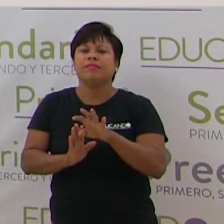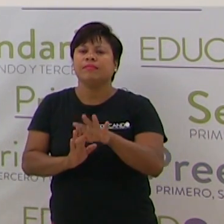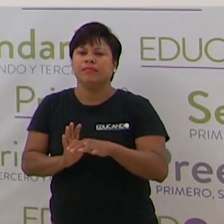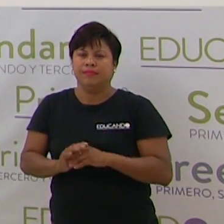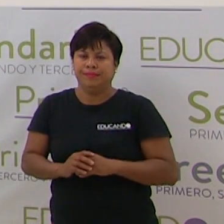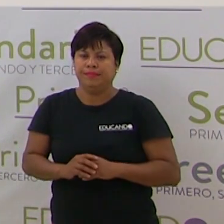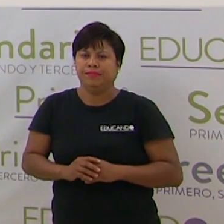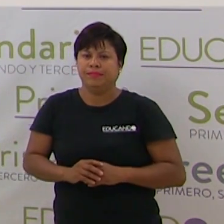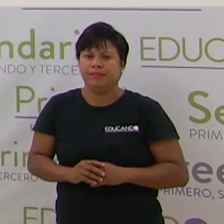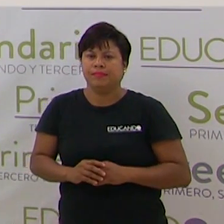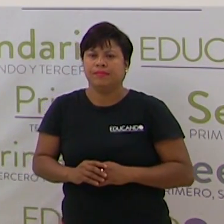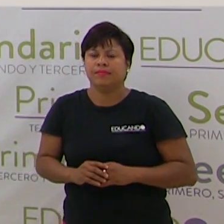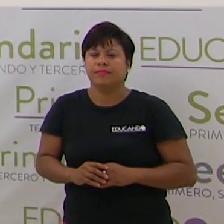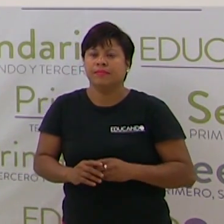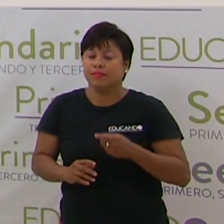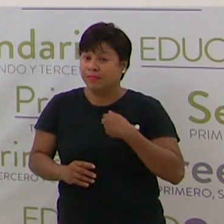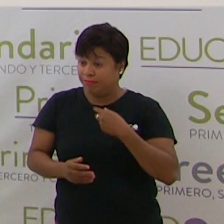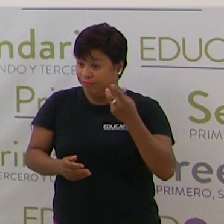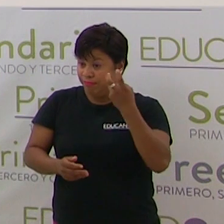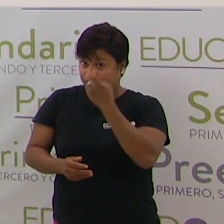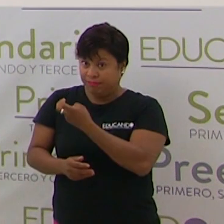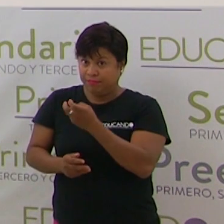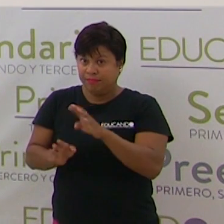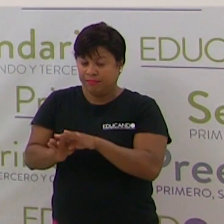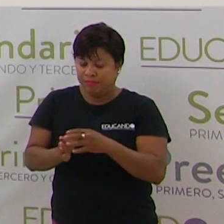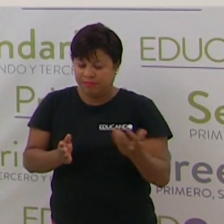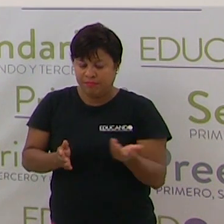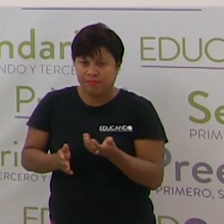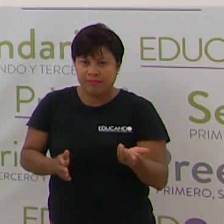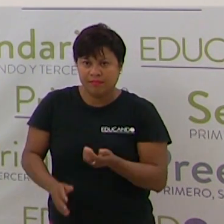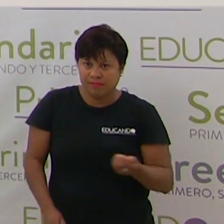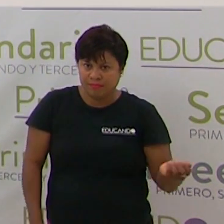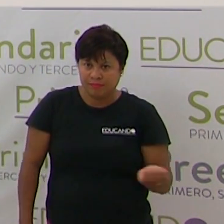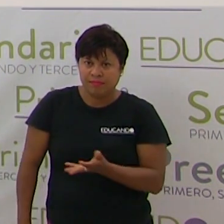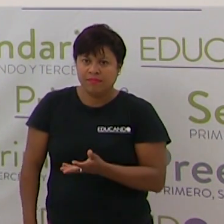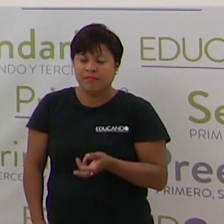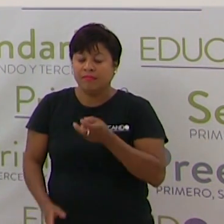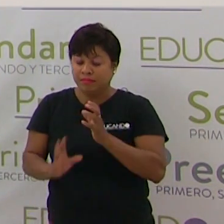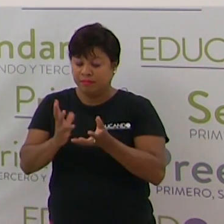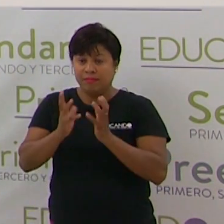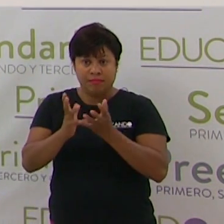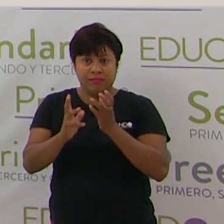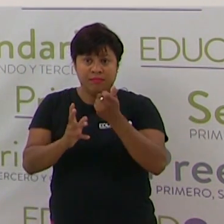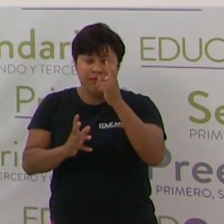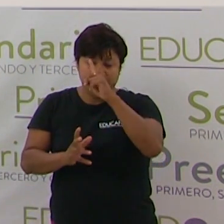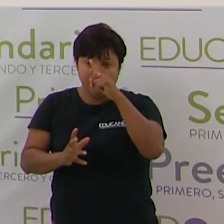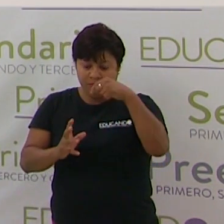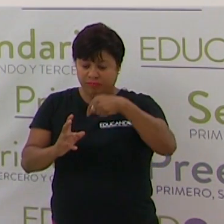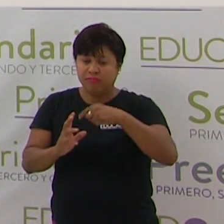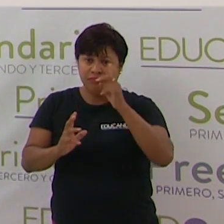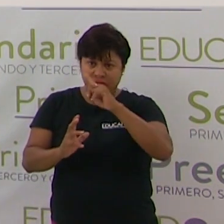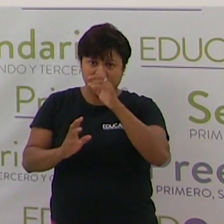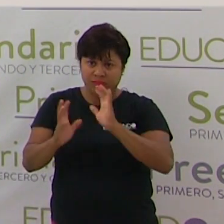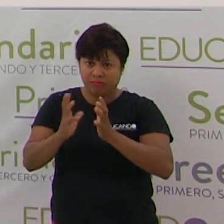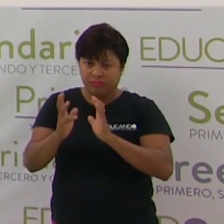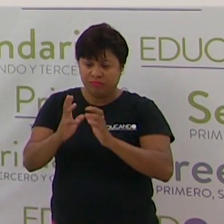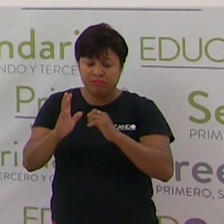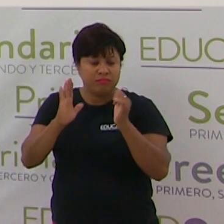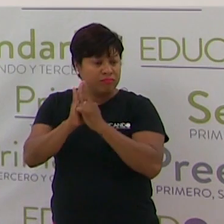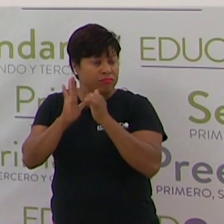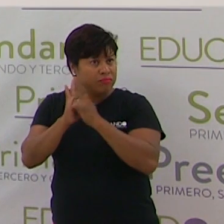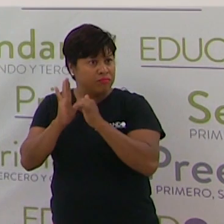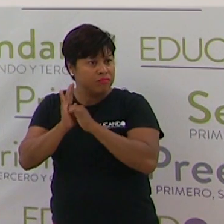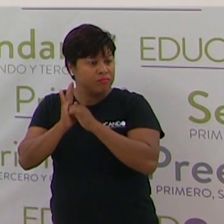mira, aquí yo tengo un dado. Este dado es de plástico. Y por dentro